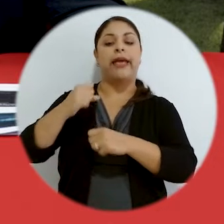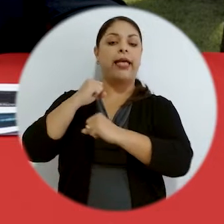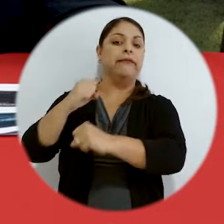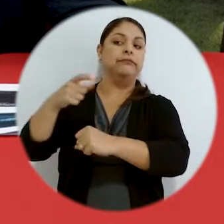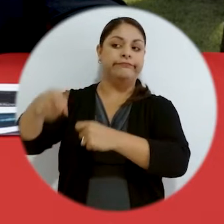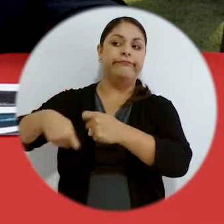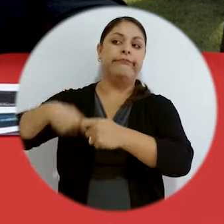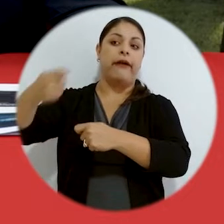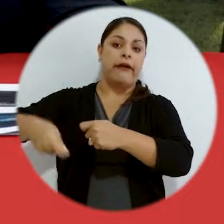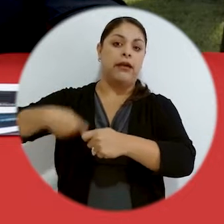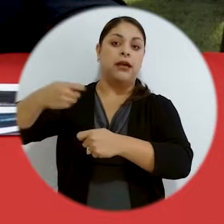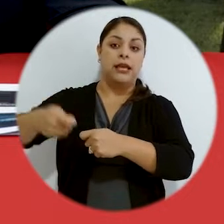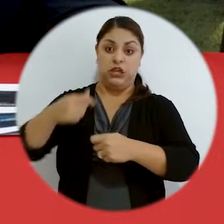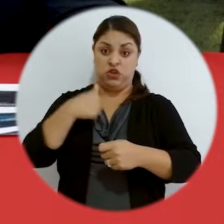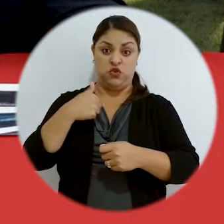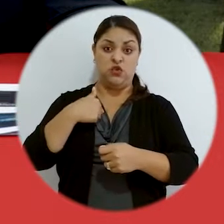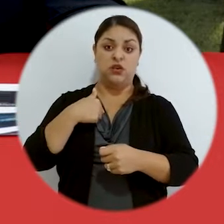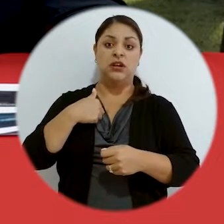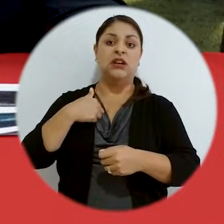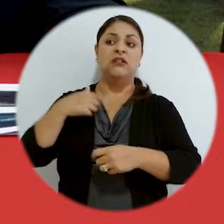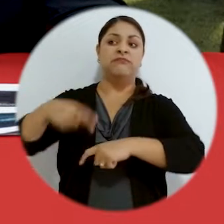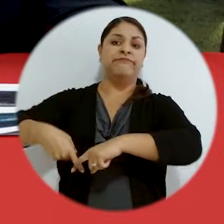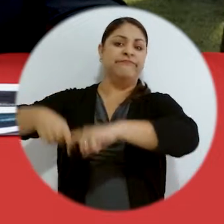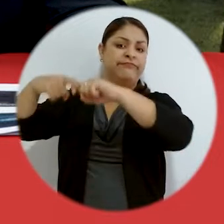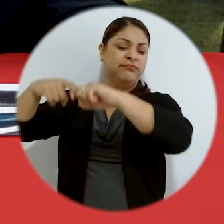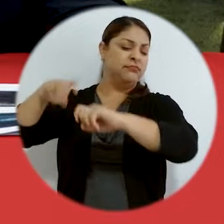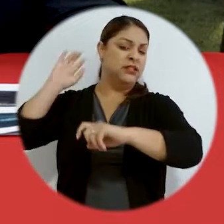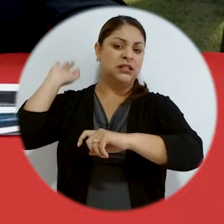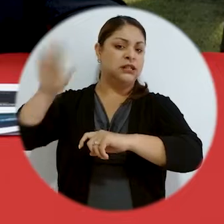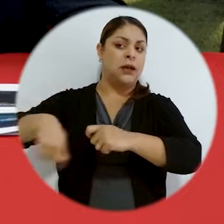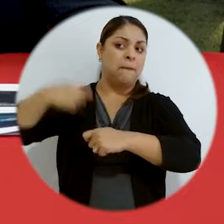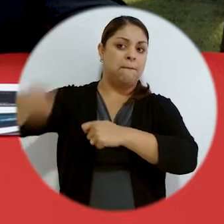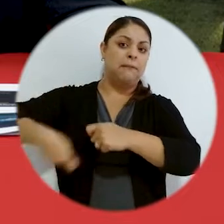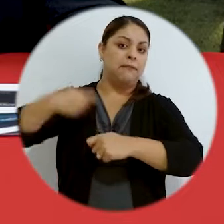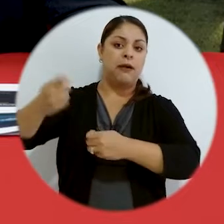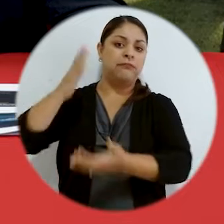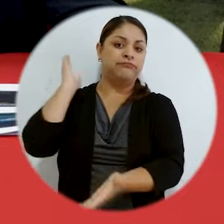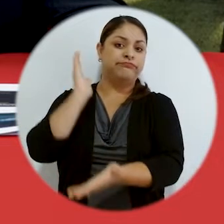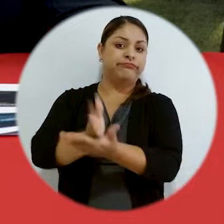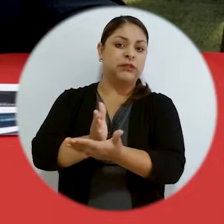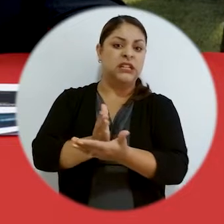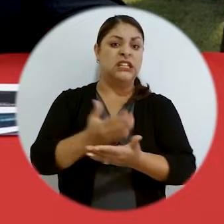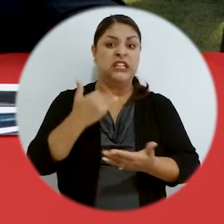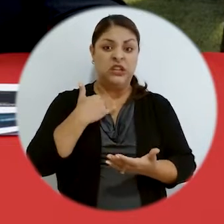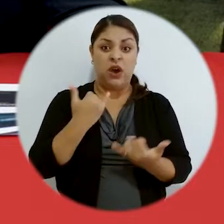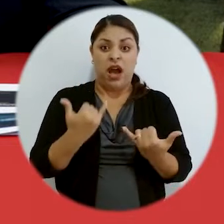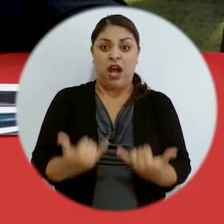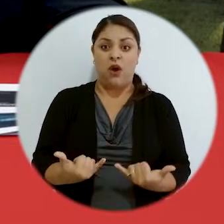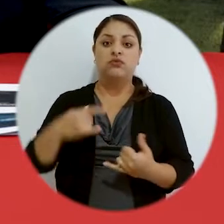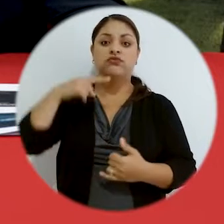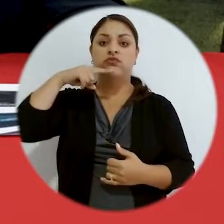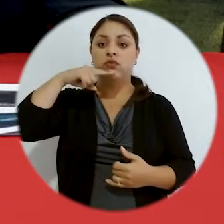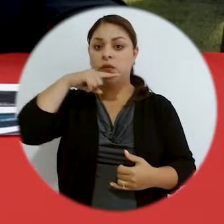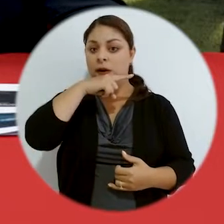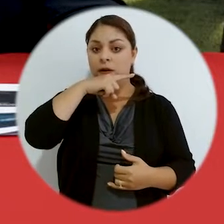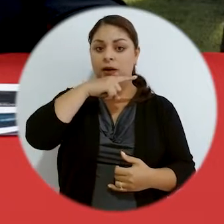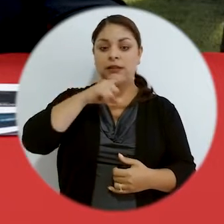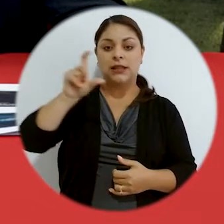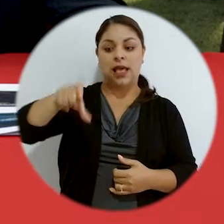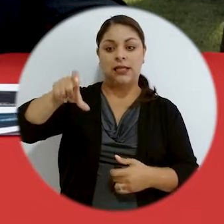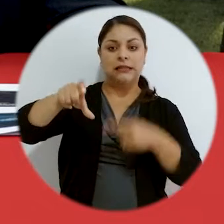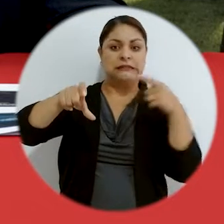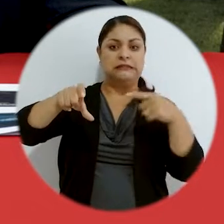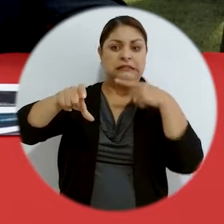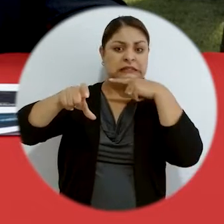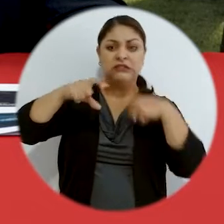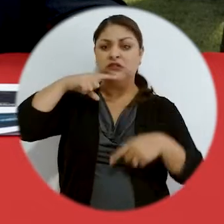mercado formal. Los que han dejado de pagar una deuda y quedaron con tarjeta roja, ¿verdad?, ya no tienen opción, porque aunque